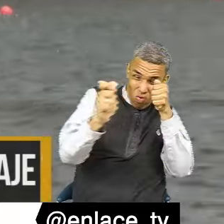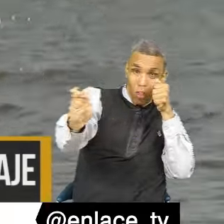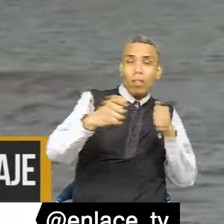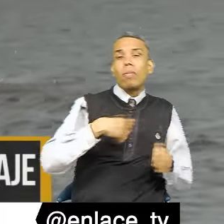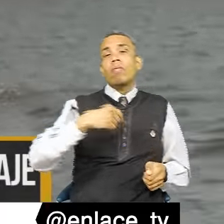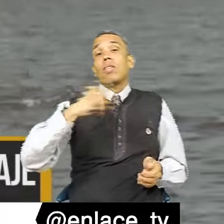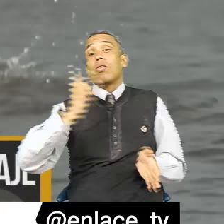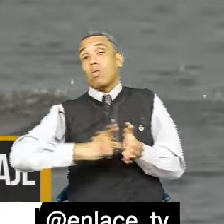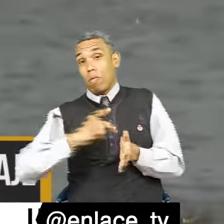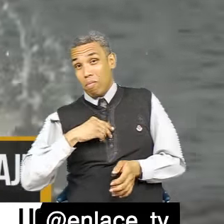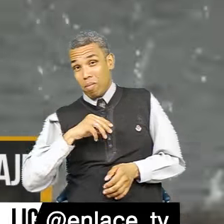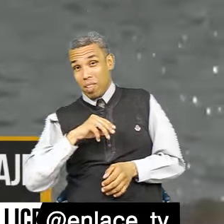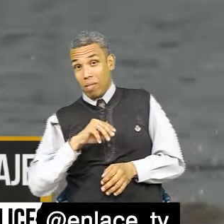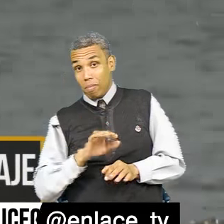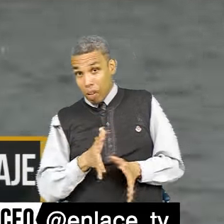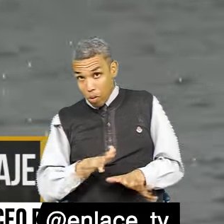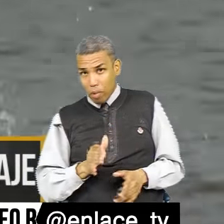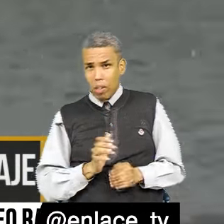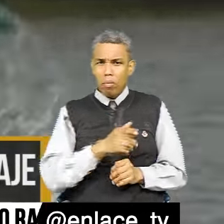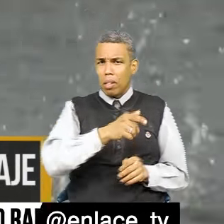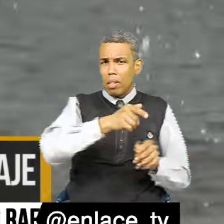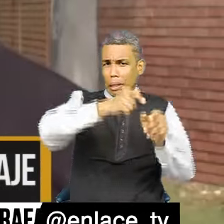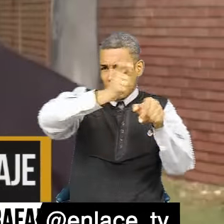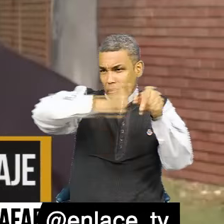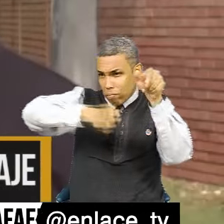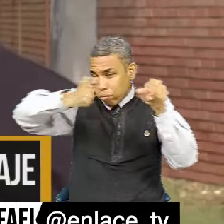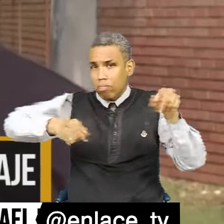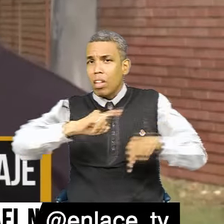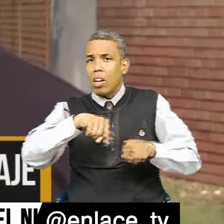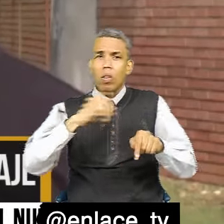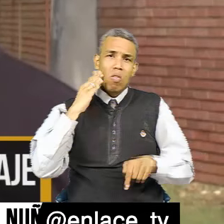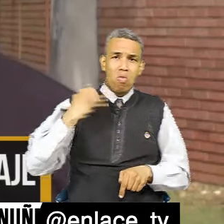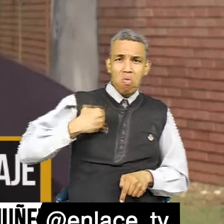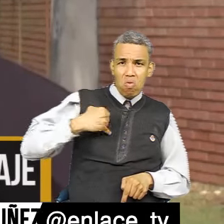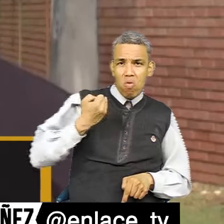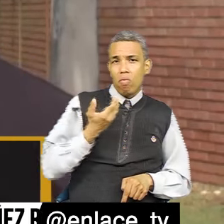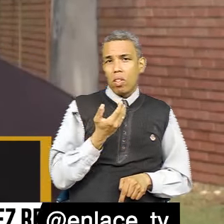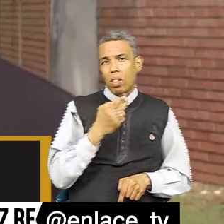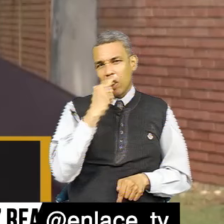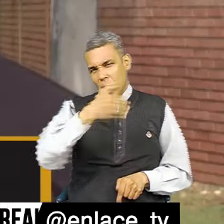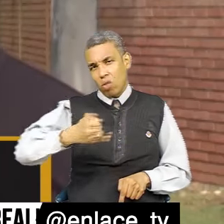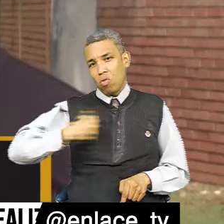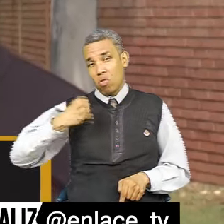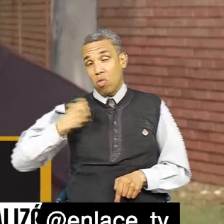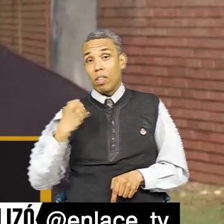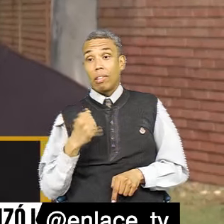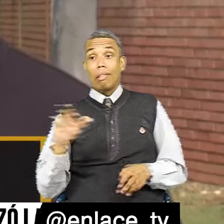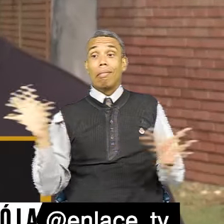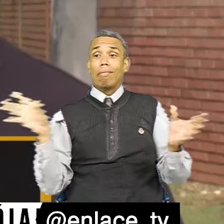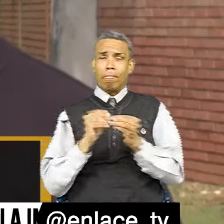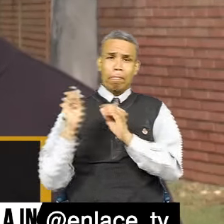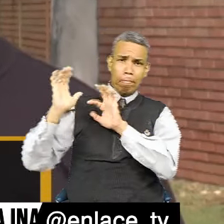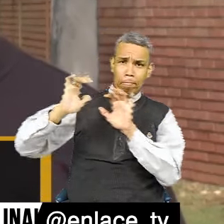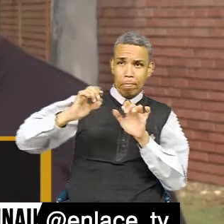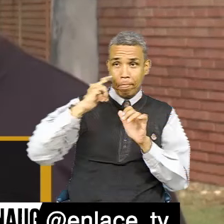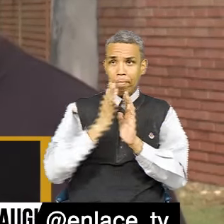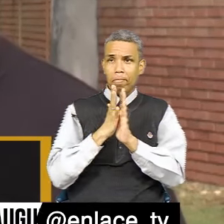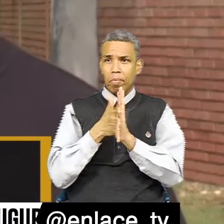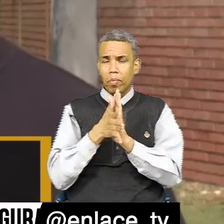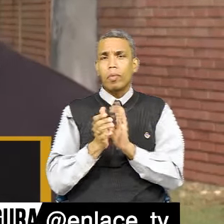y 20 años de edad de todo el país. Este viernes, sábado y domingo tenemos el 15º Campeonato Nacional de Canotaje de Velocidad Ciénaga